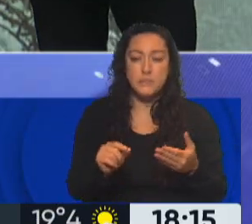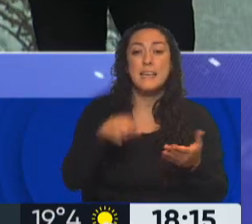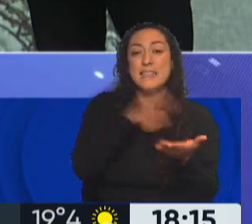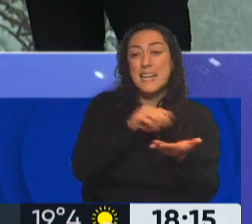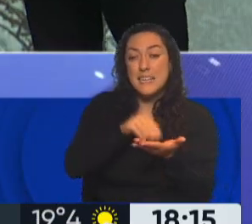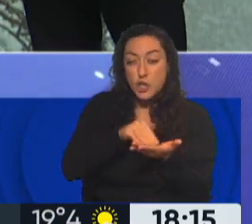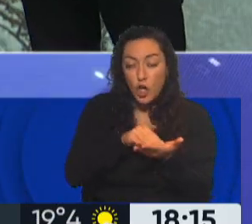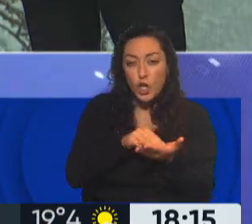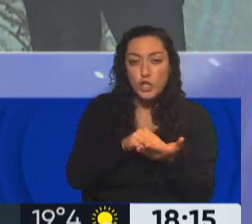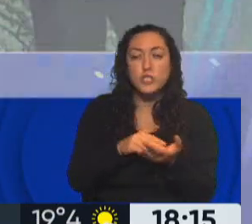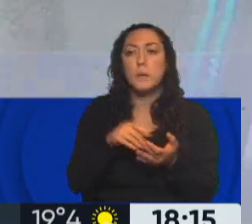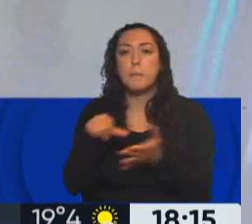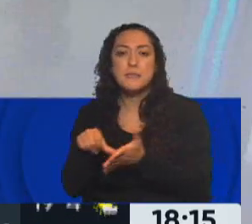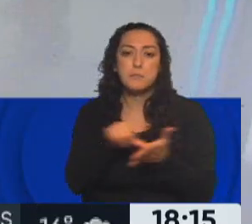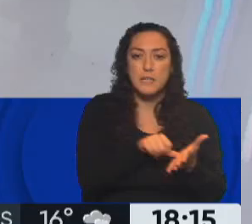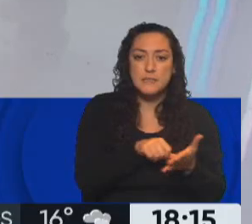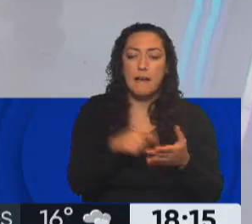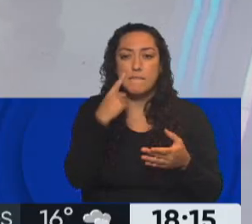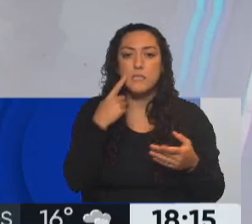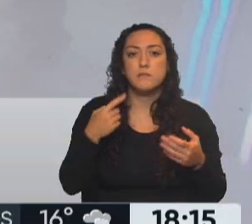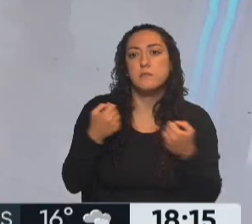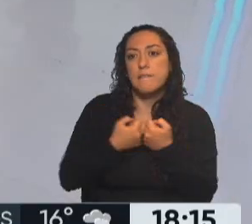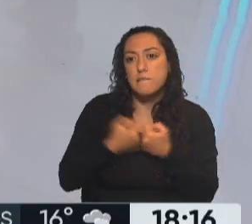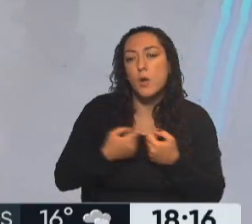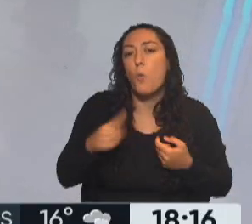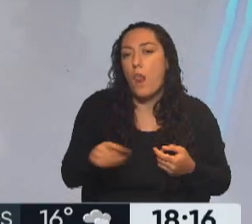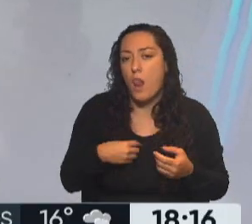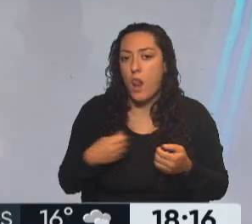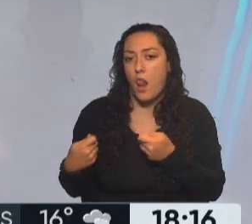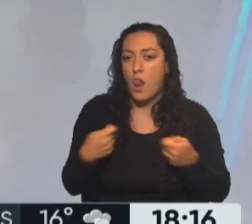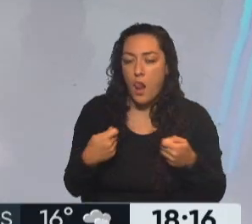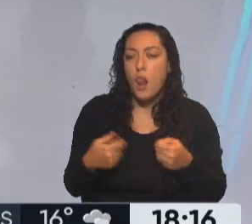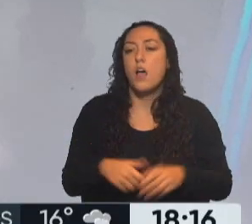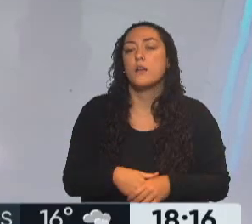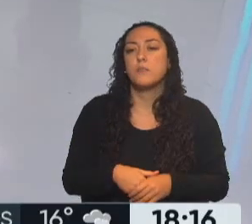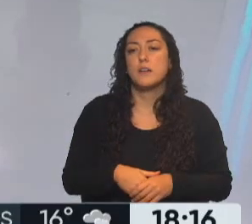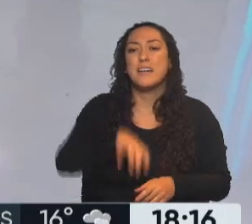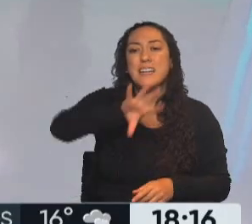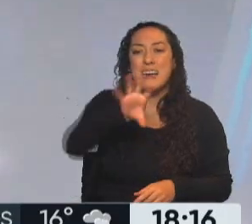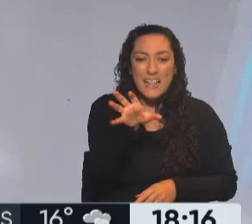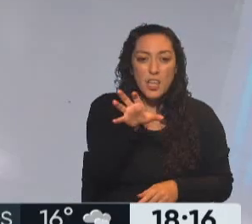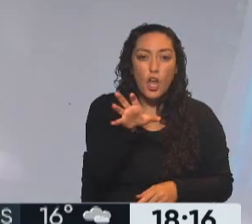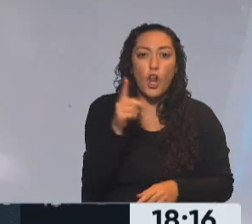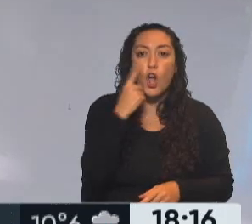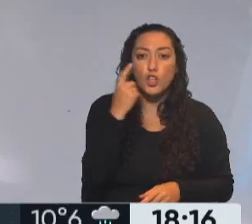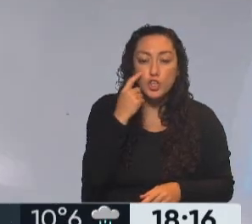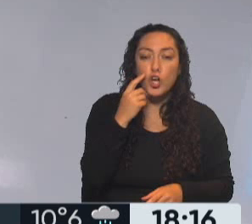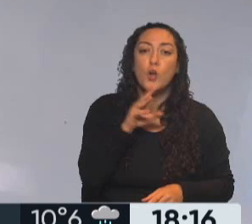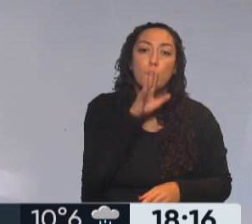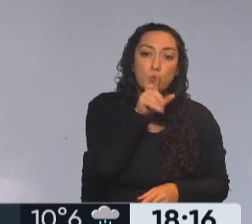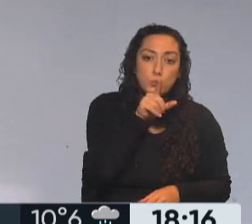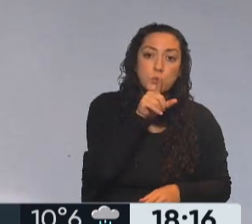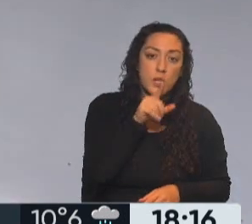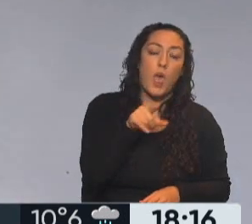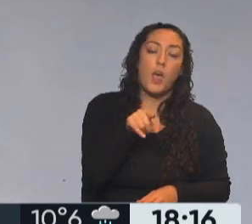están en poder de uno y otro país y los que están en disputa. Sí, así es. Vamos a ver las regiones que parte están controladas por Rusia y que claramente,